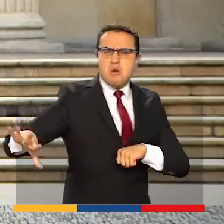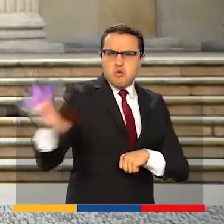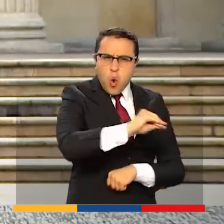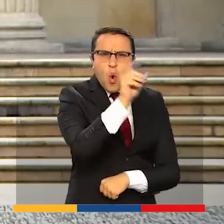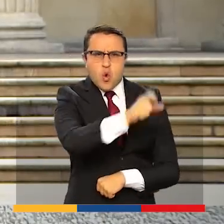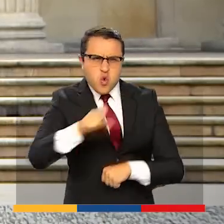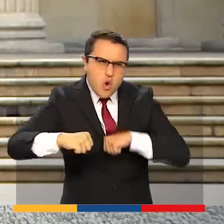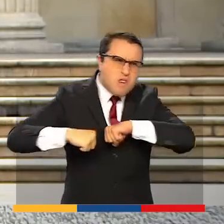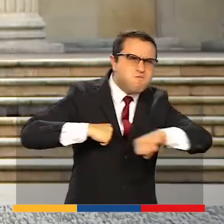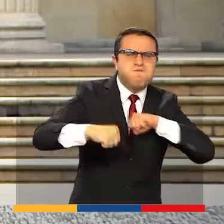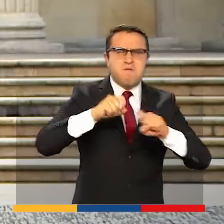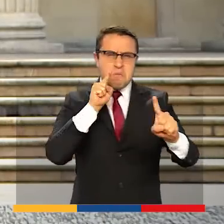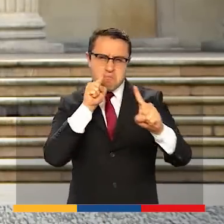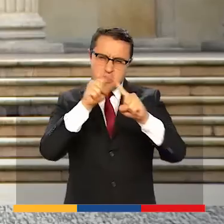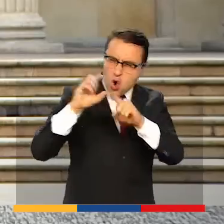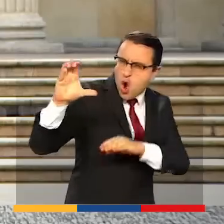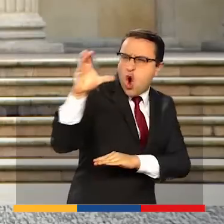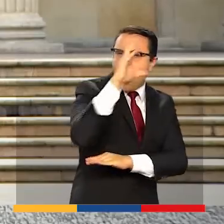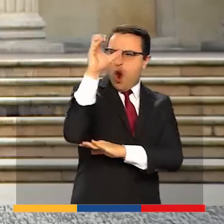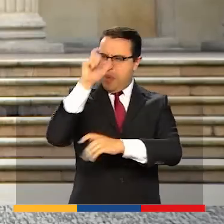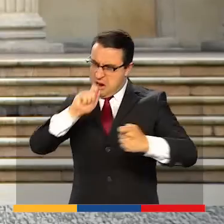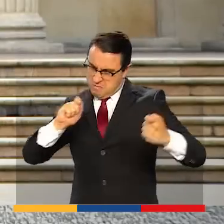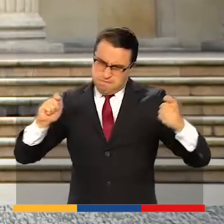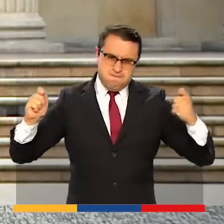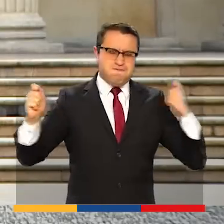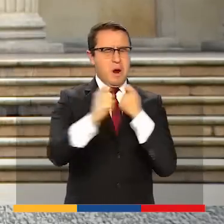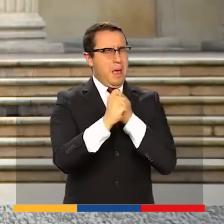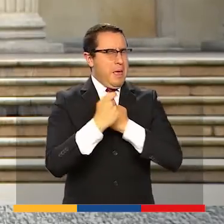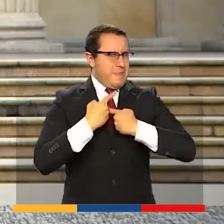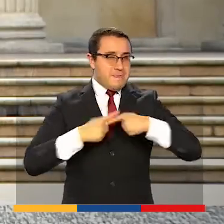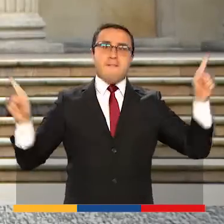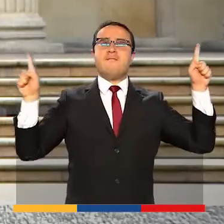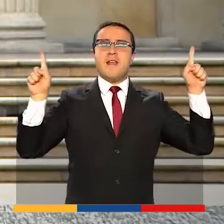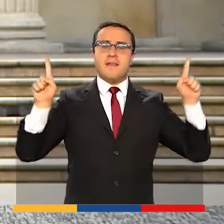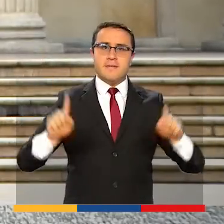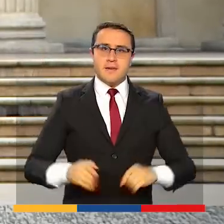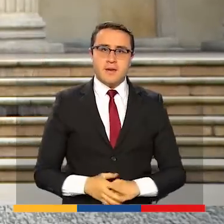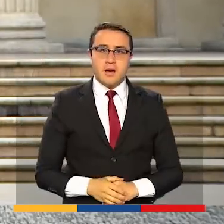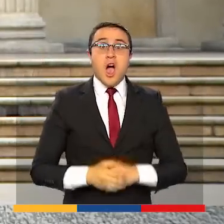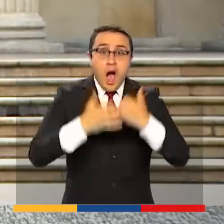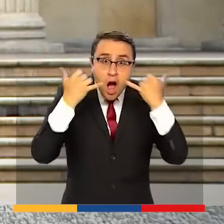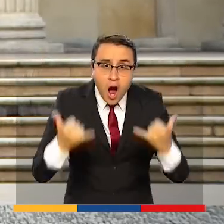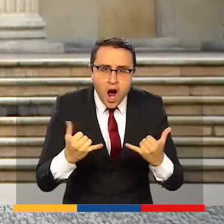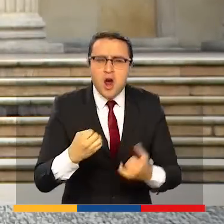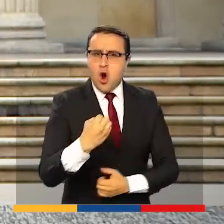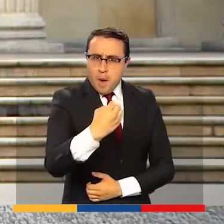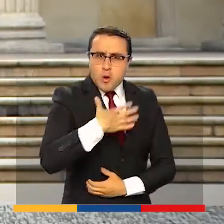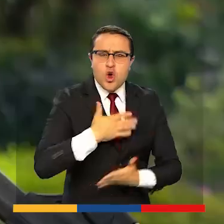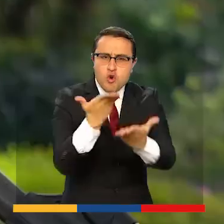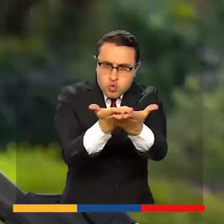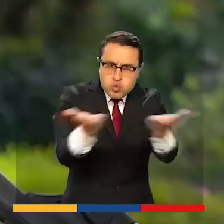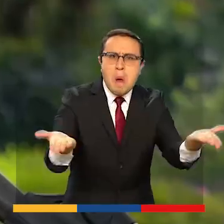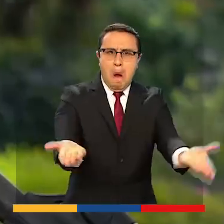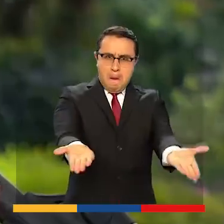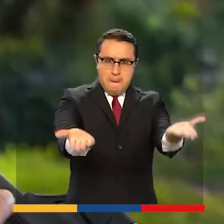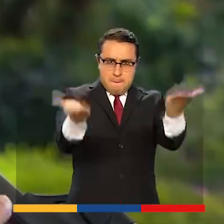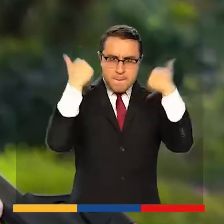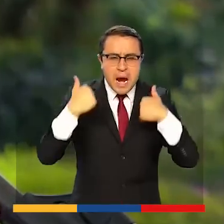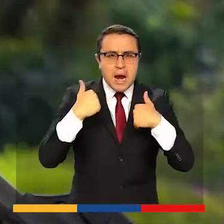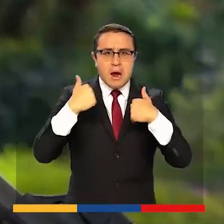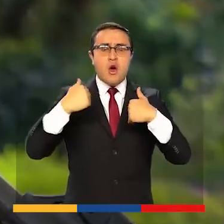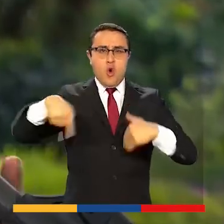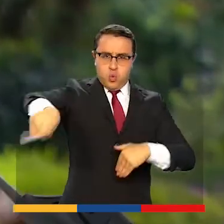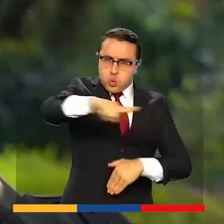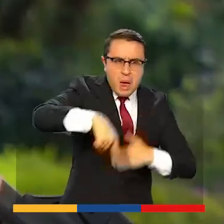de la construcción de un país diferente. Aquí tienen la oportunidad para ser